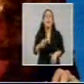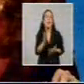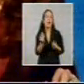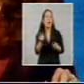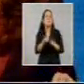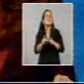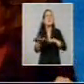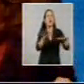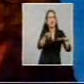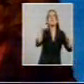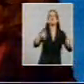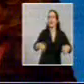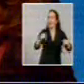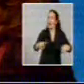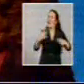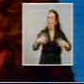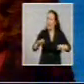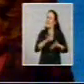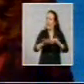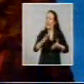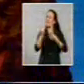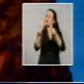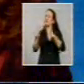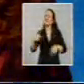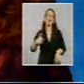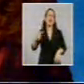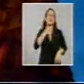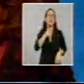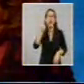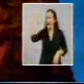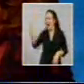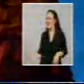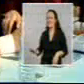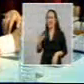quiero decirle a este gran gobernador,